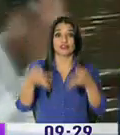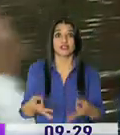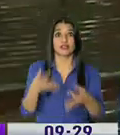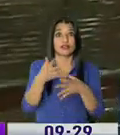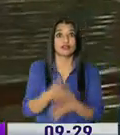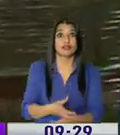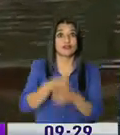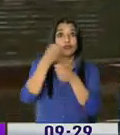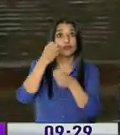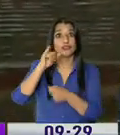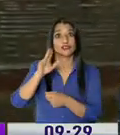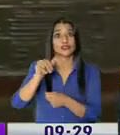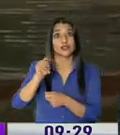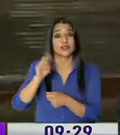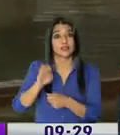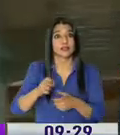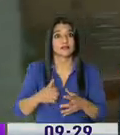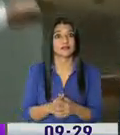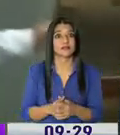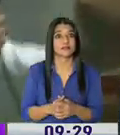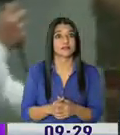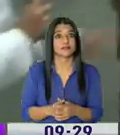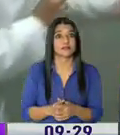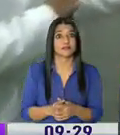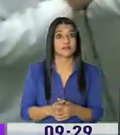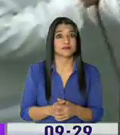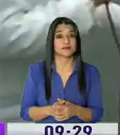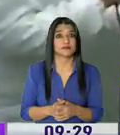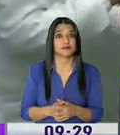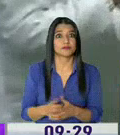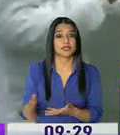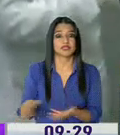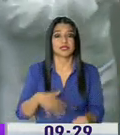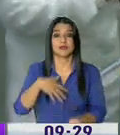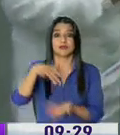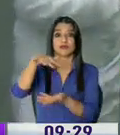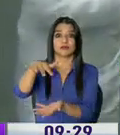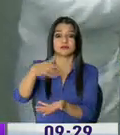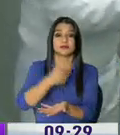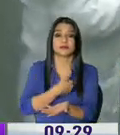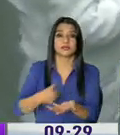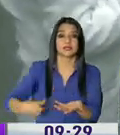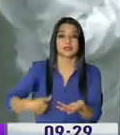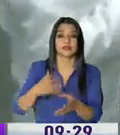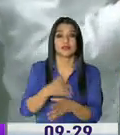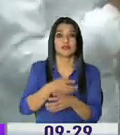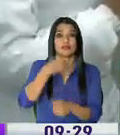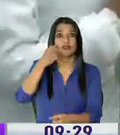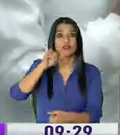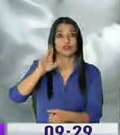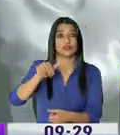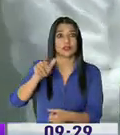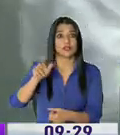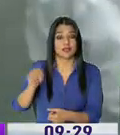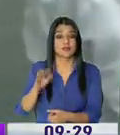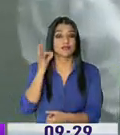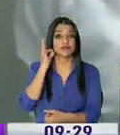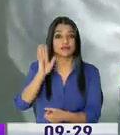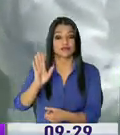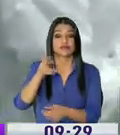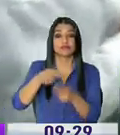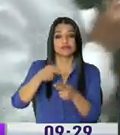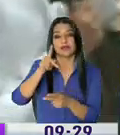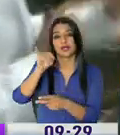Fundación Jonathan. Vamos a sacar uno de los kits que será entregado a la presidenta de la Fundación, Katy Avilés. En